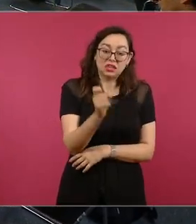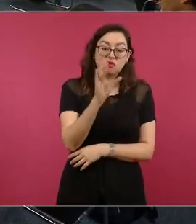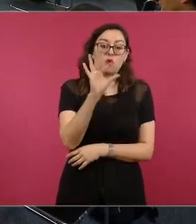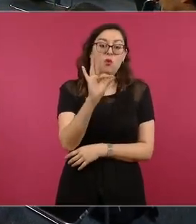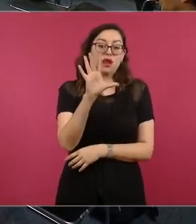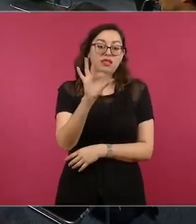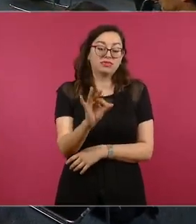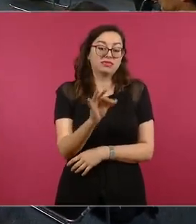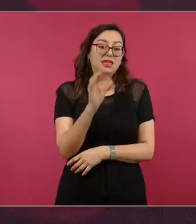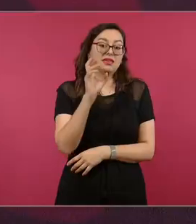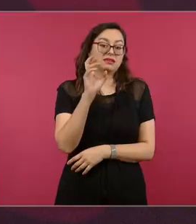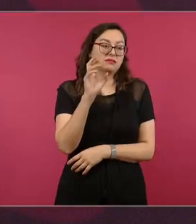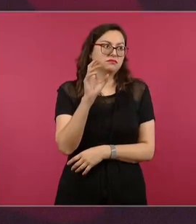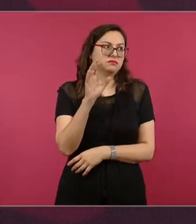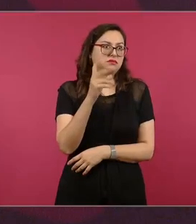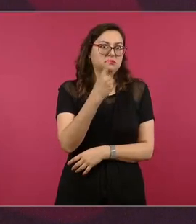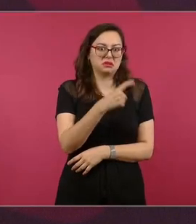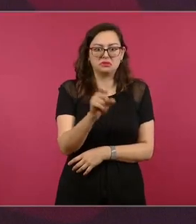pues es